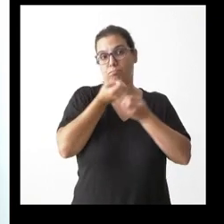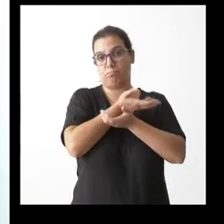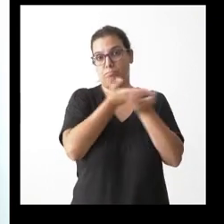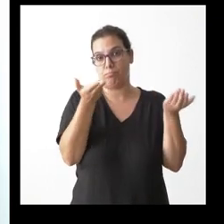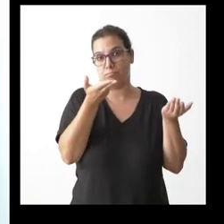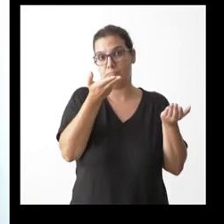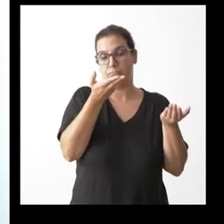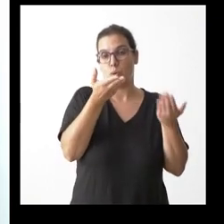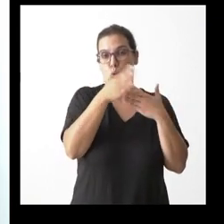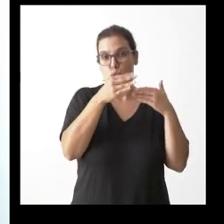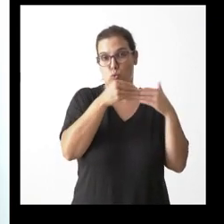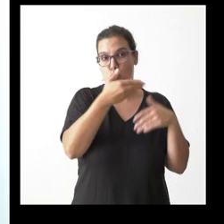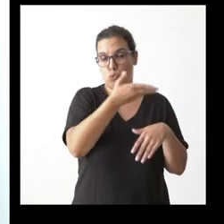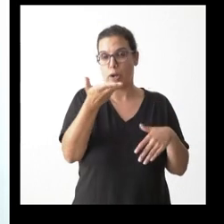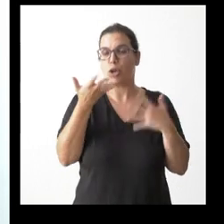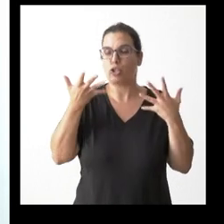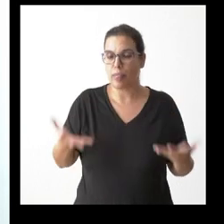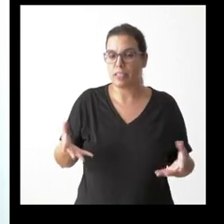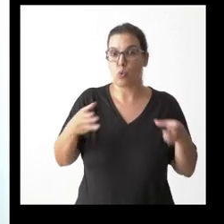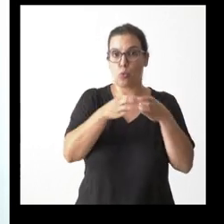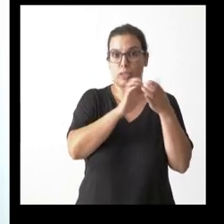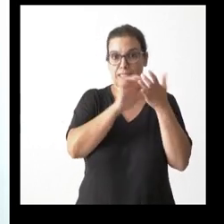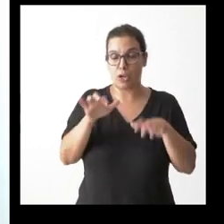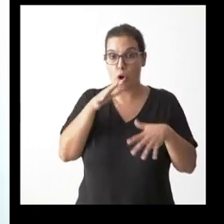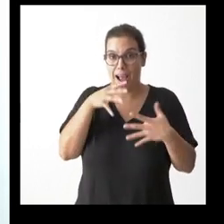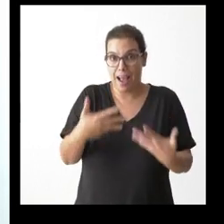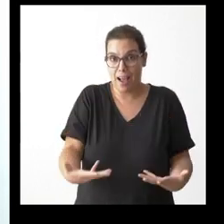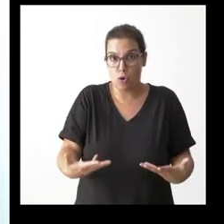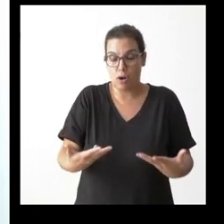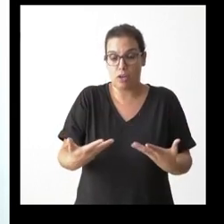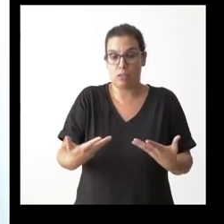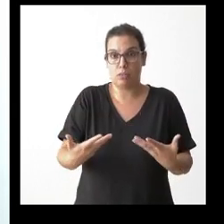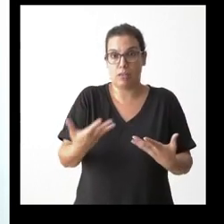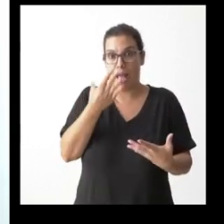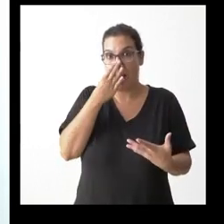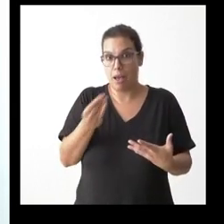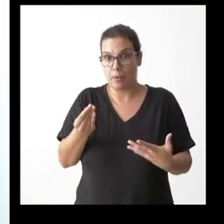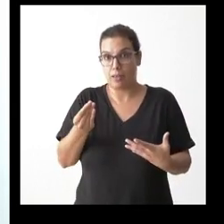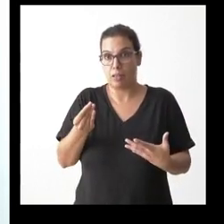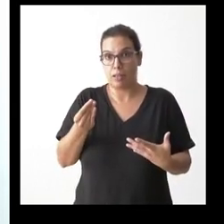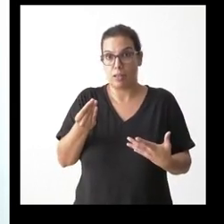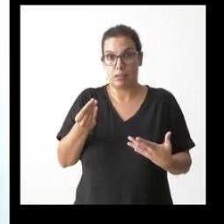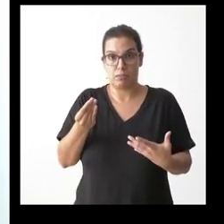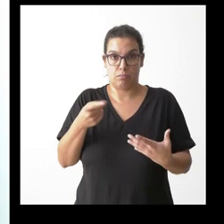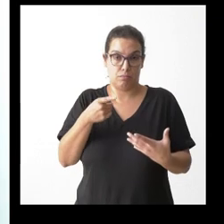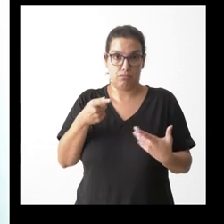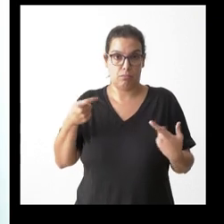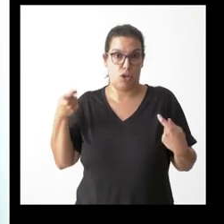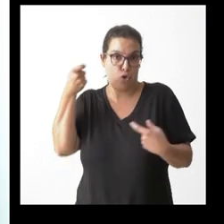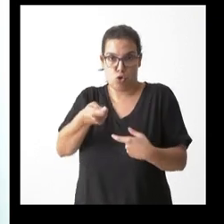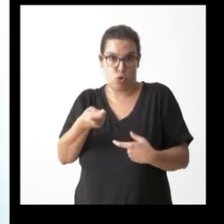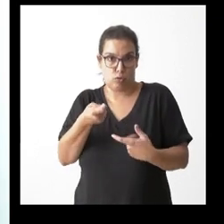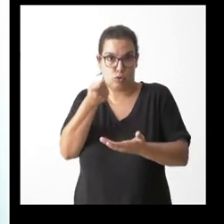a los usuarios es, y entonces la Junta no, en estos bonos de ahora del AVE, para entendernos, no va a aportar